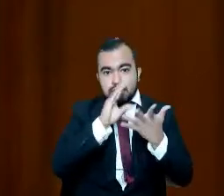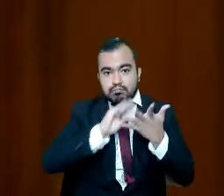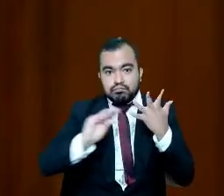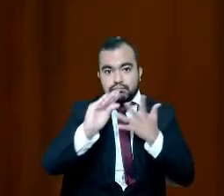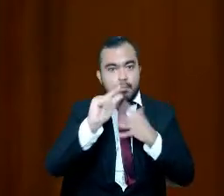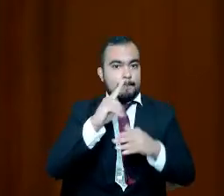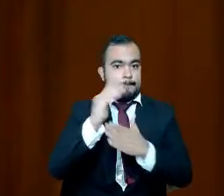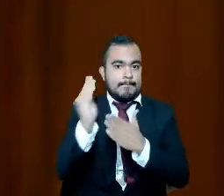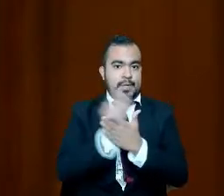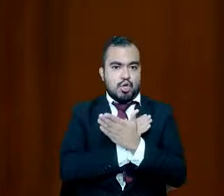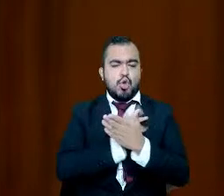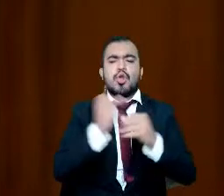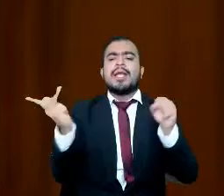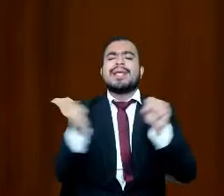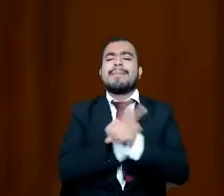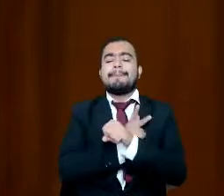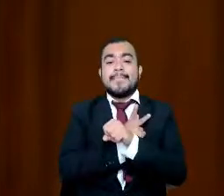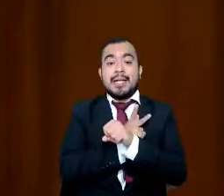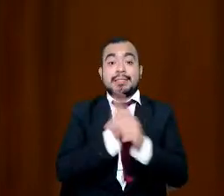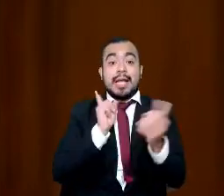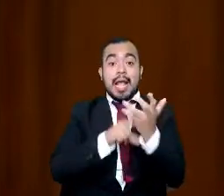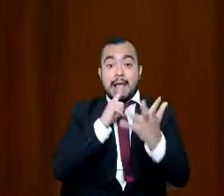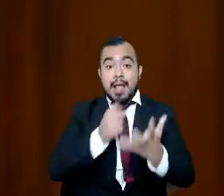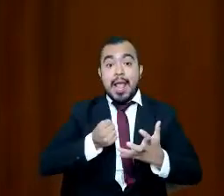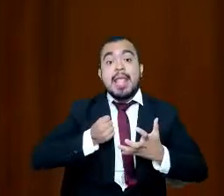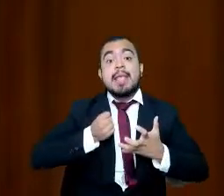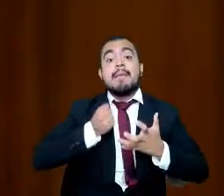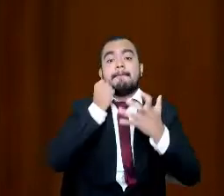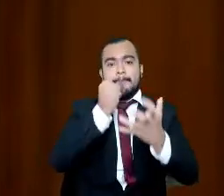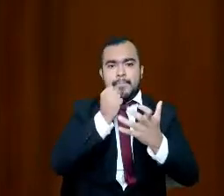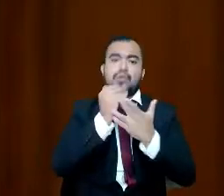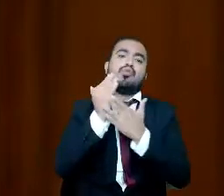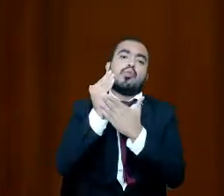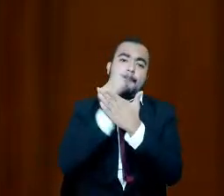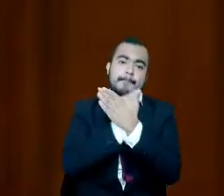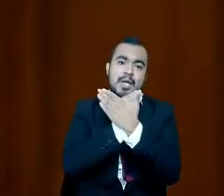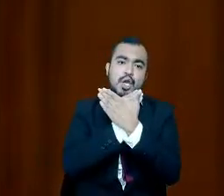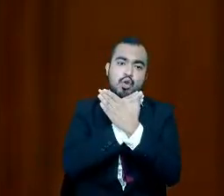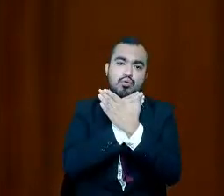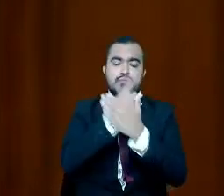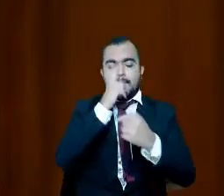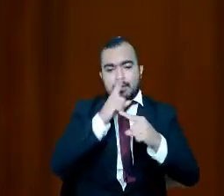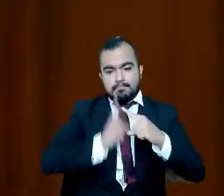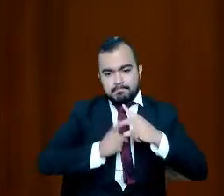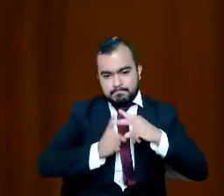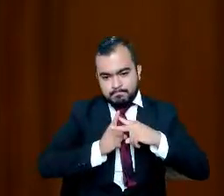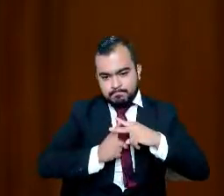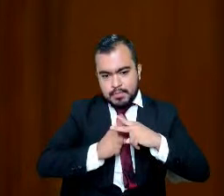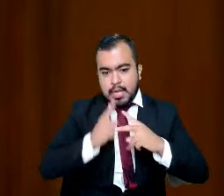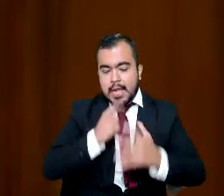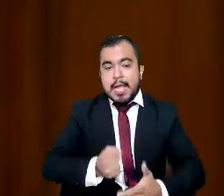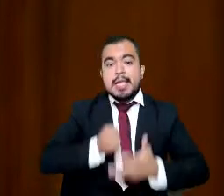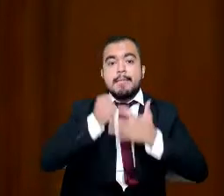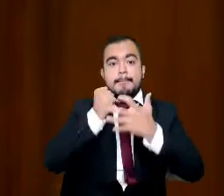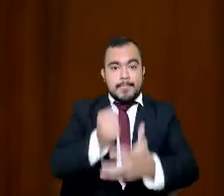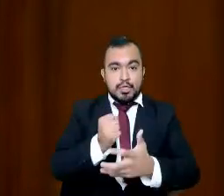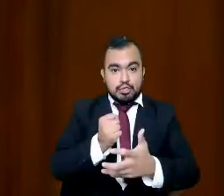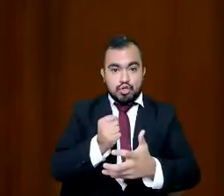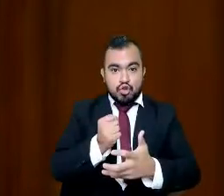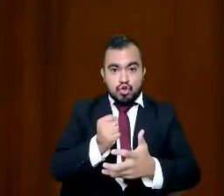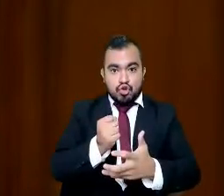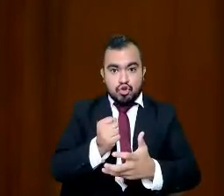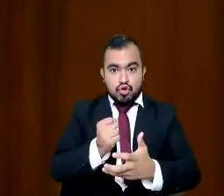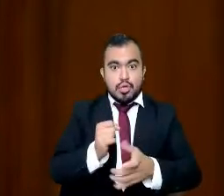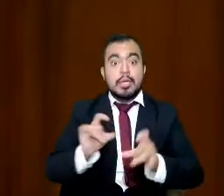Pues eventualmente los mecanismos de inversión disminuyen, o sea, para destinarlo a inversión. No obstante